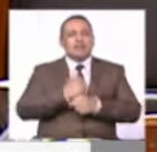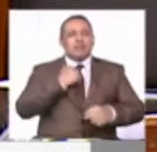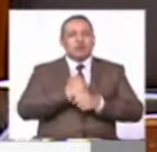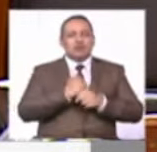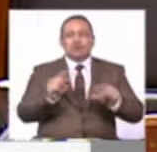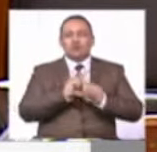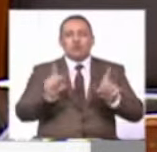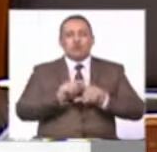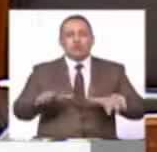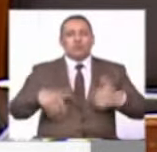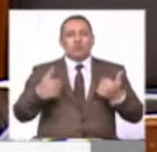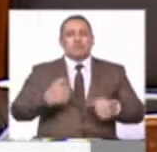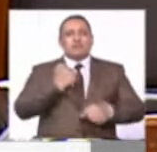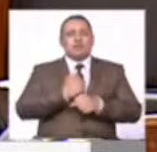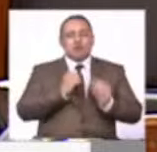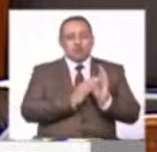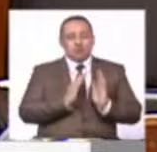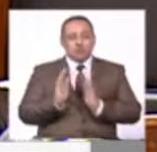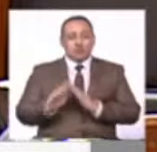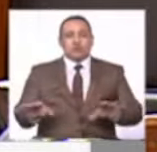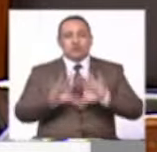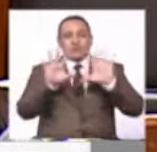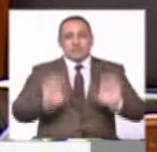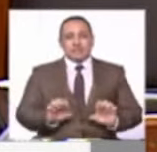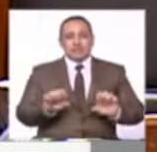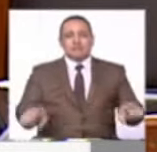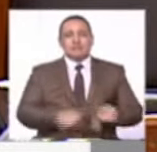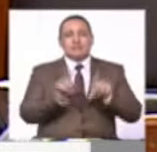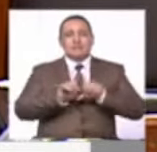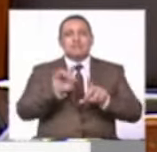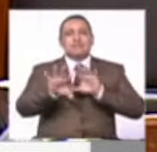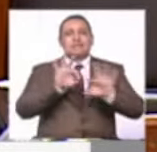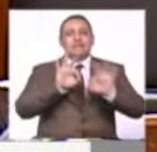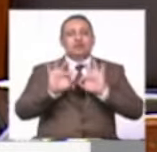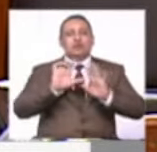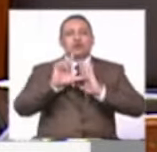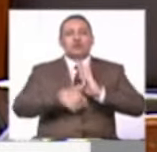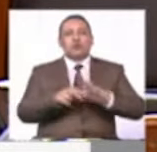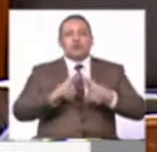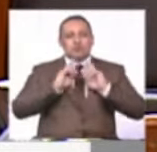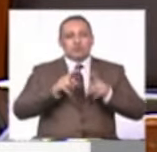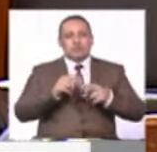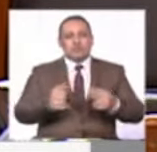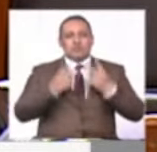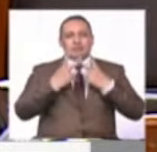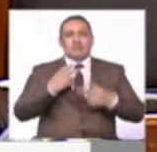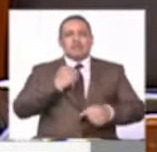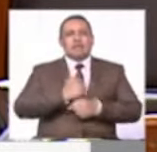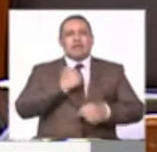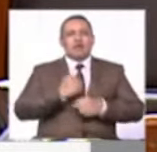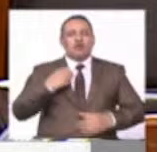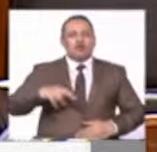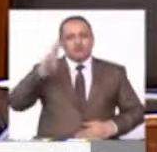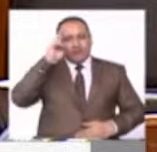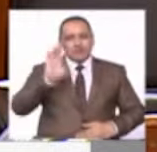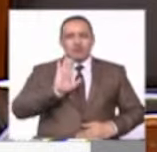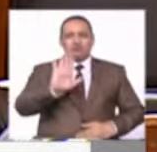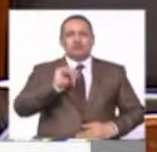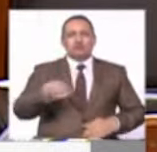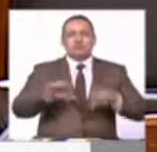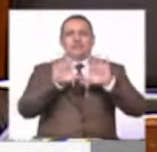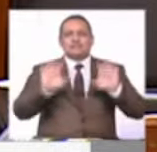puede elaborar en un proceso de evaluación y selección y luego resultar funcionario de confianza de sus